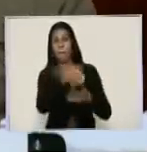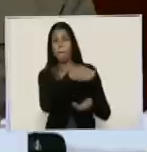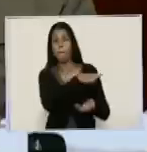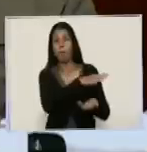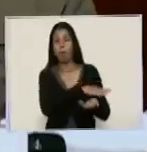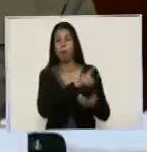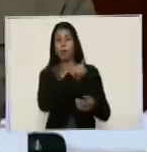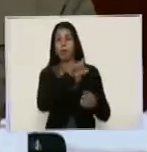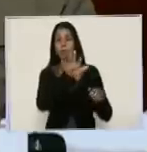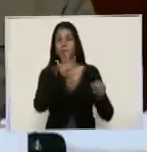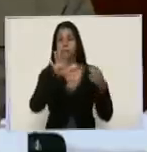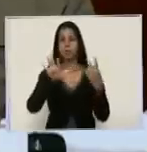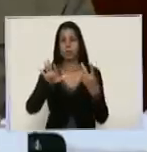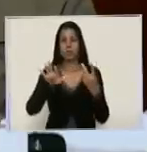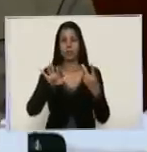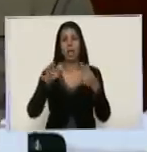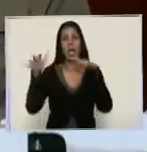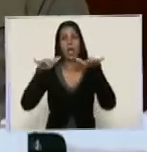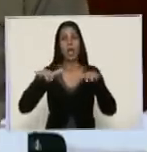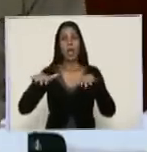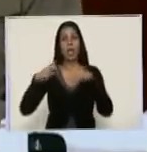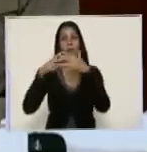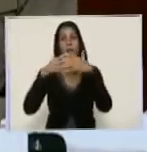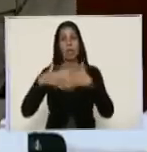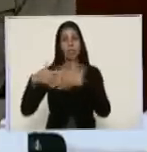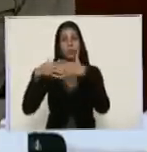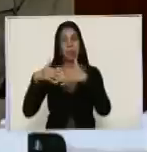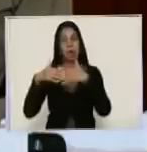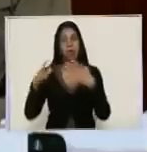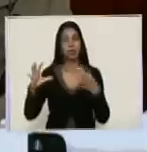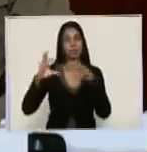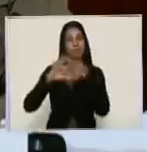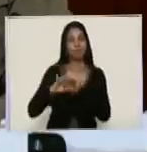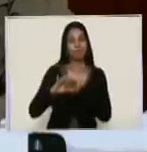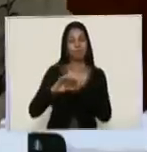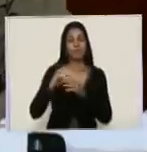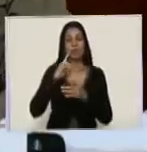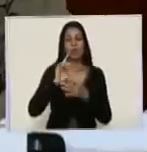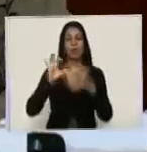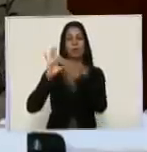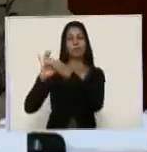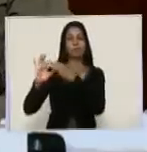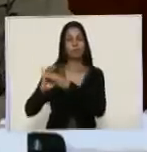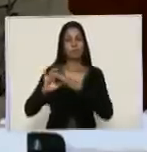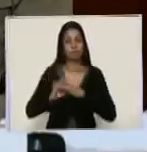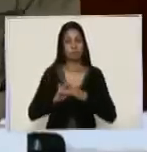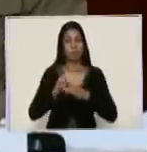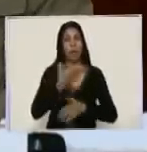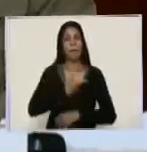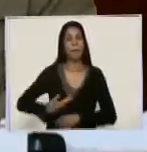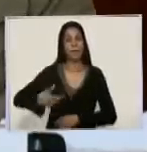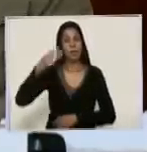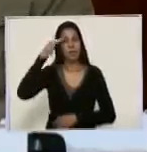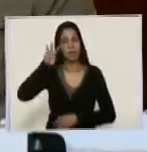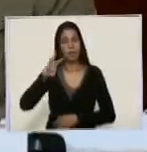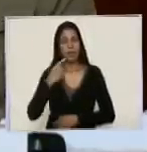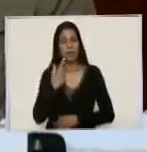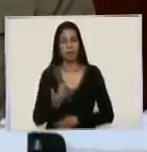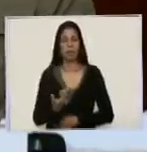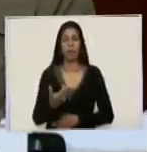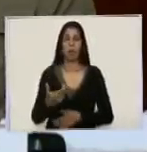Con sentido del imperialismo, Peña Nieto con su gabinete entero, que son incapaces de